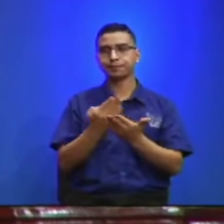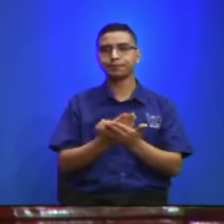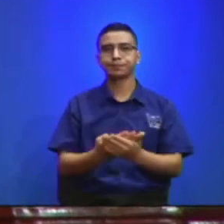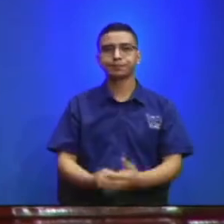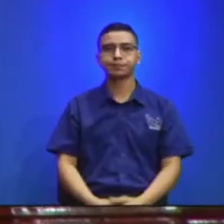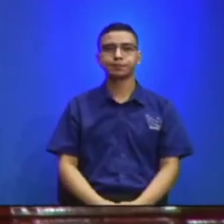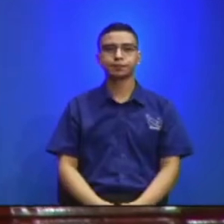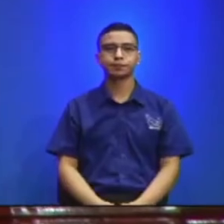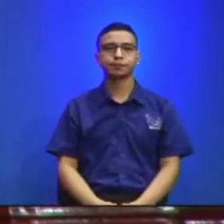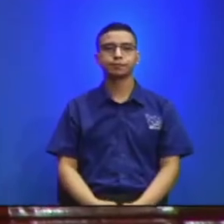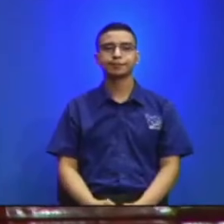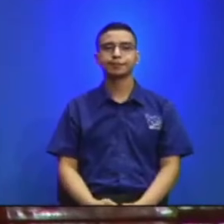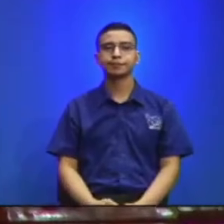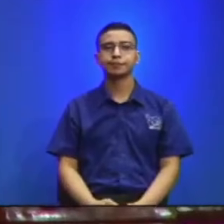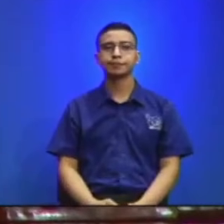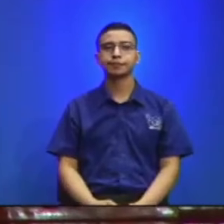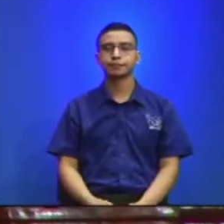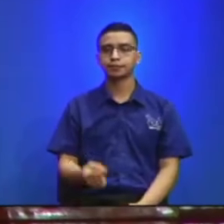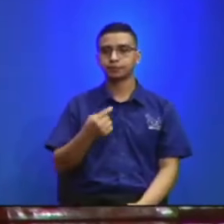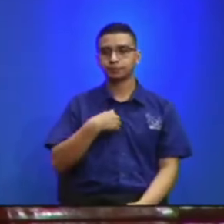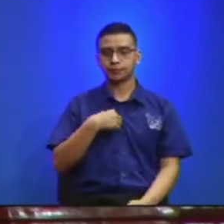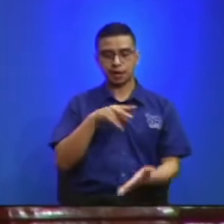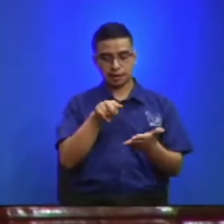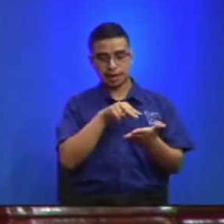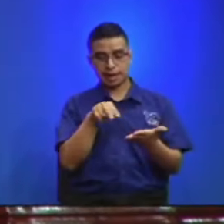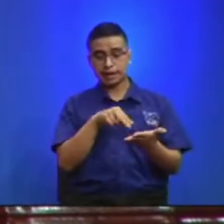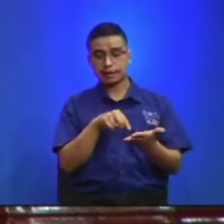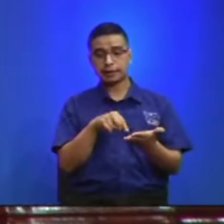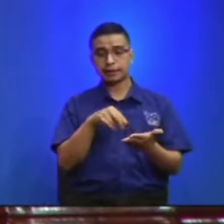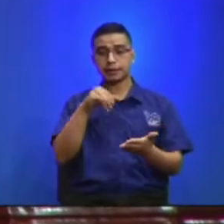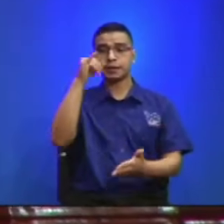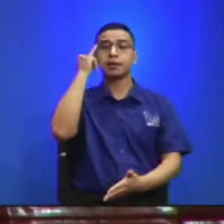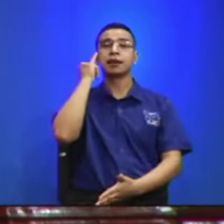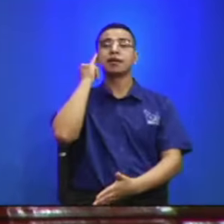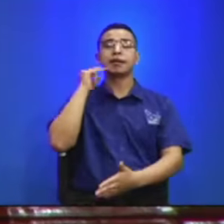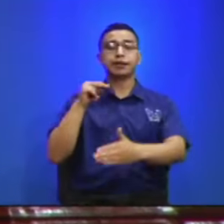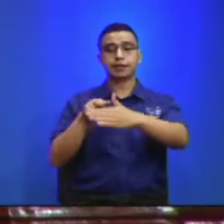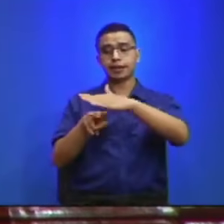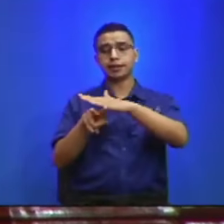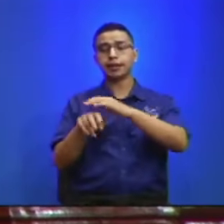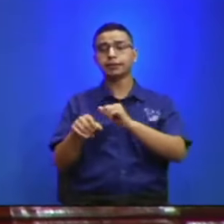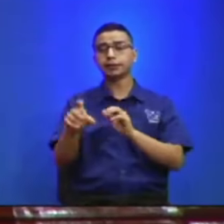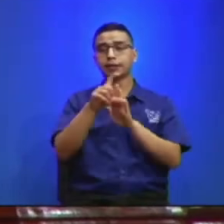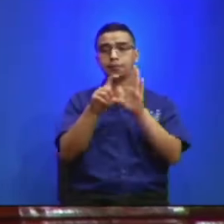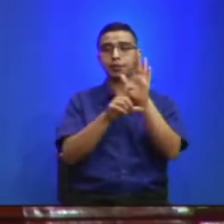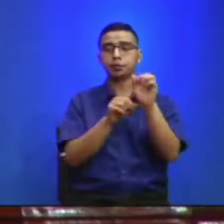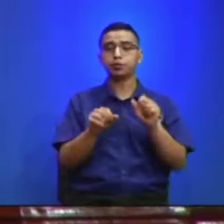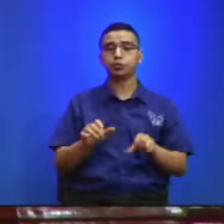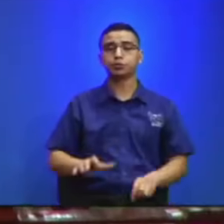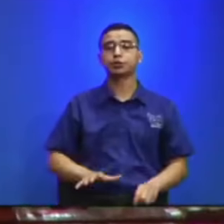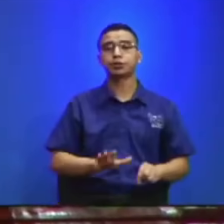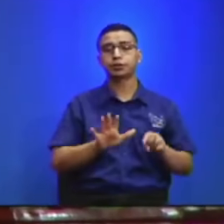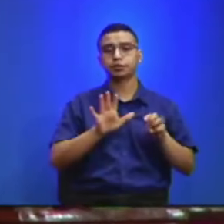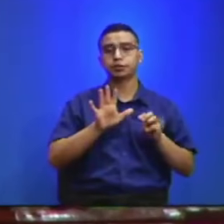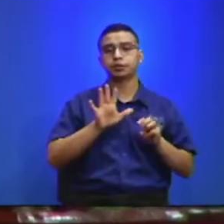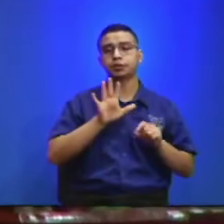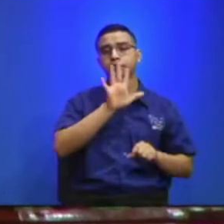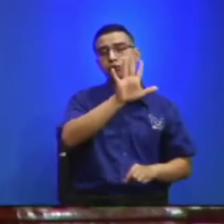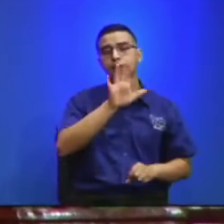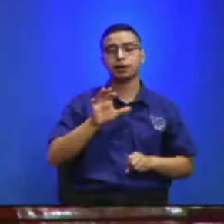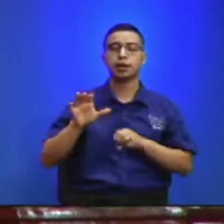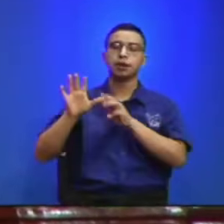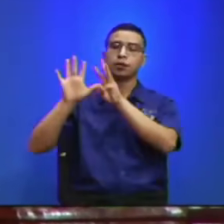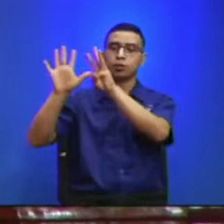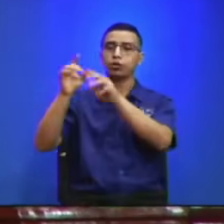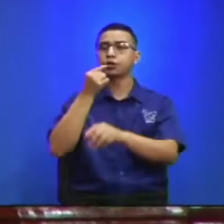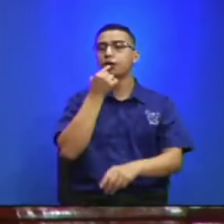firmes y voy a leer isaías 58 para demostrarle pues o para explicarle lo que quería tras la lista ya